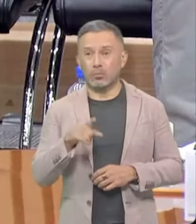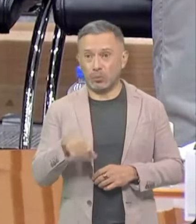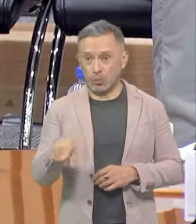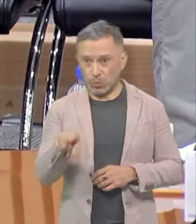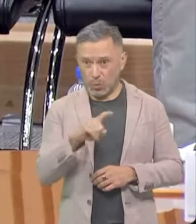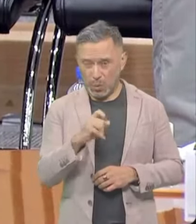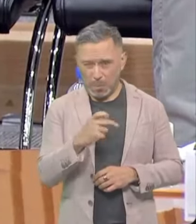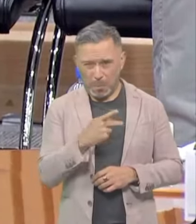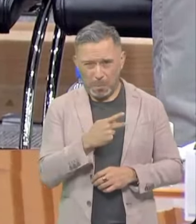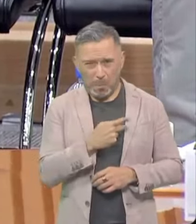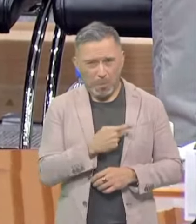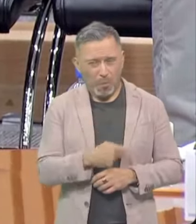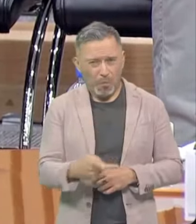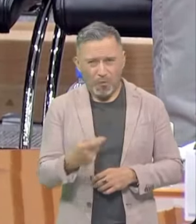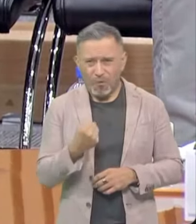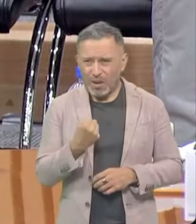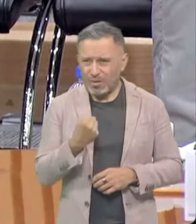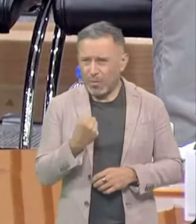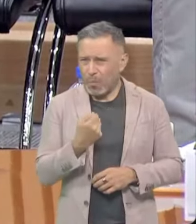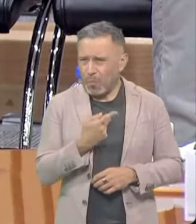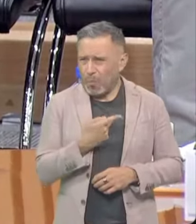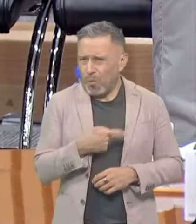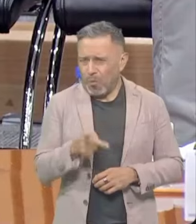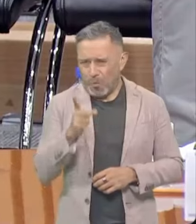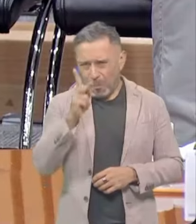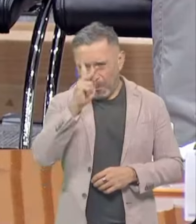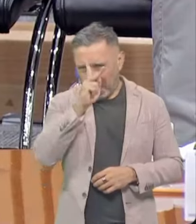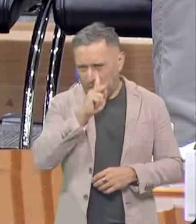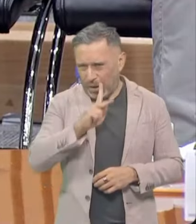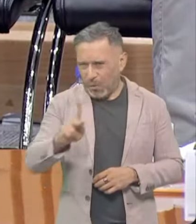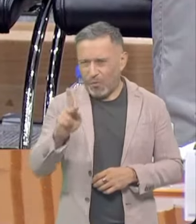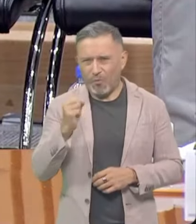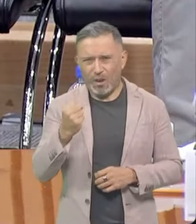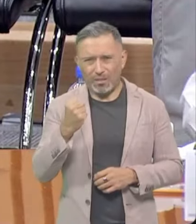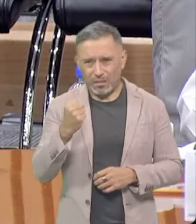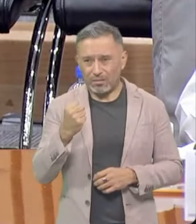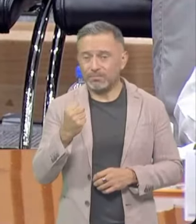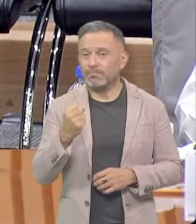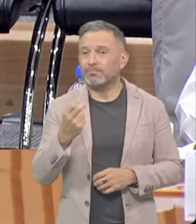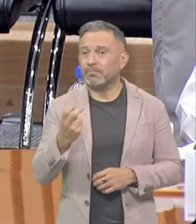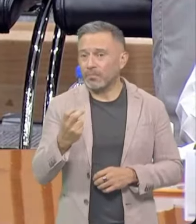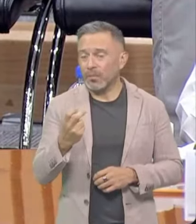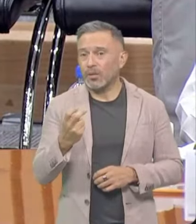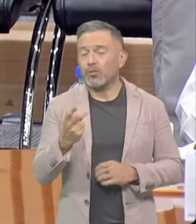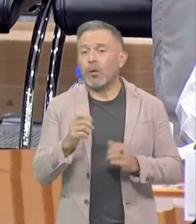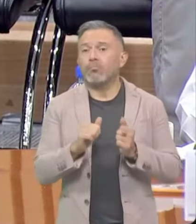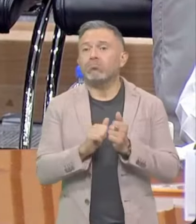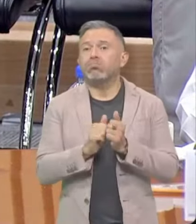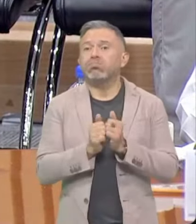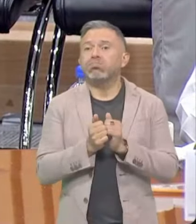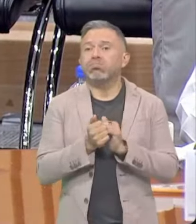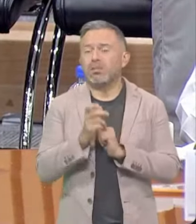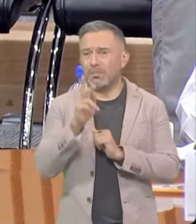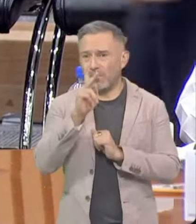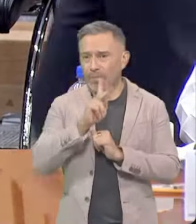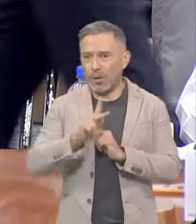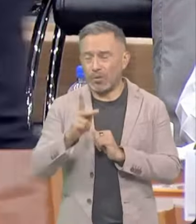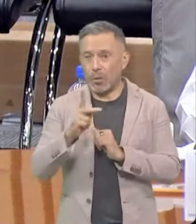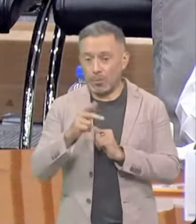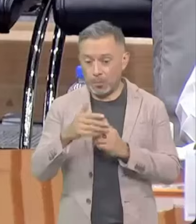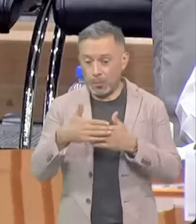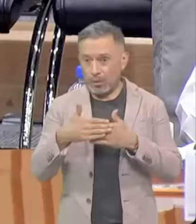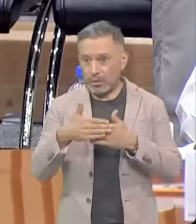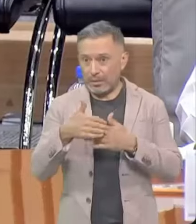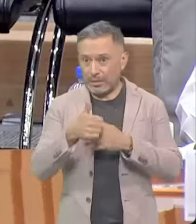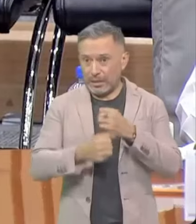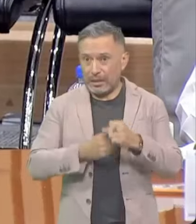pobreza o de pobreza esa circunstancia no se aonde en estos próximos 6 años